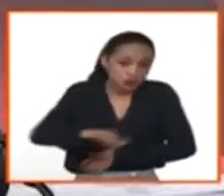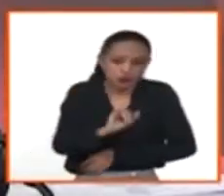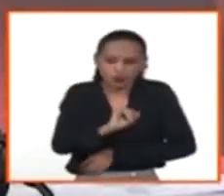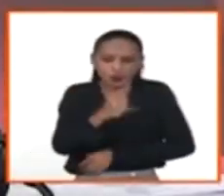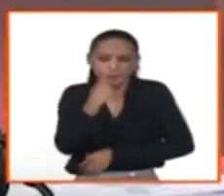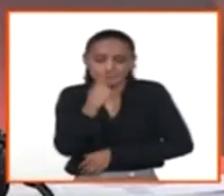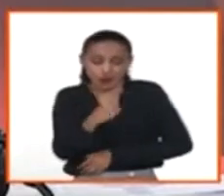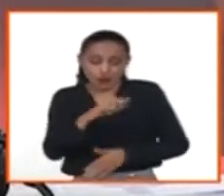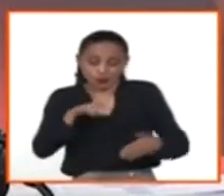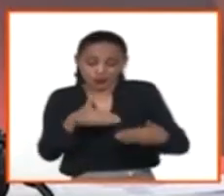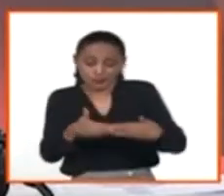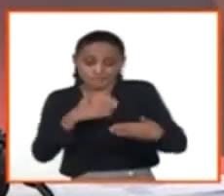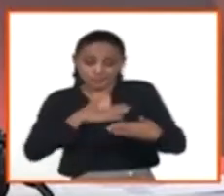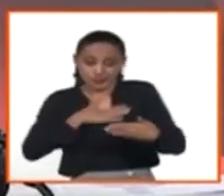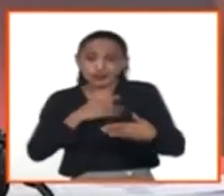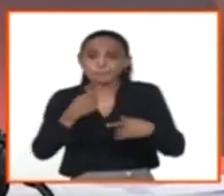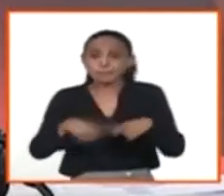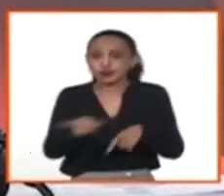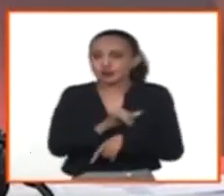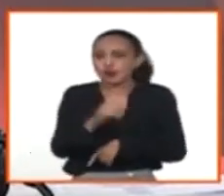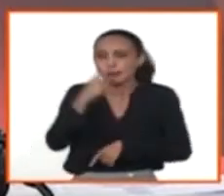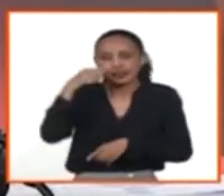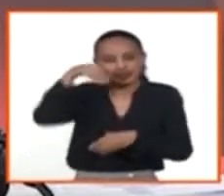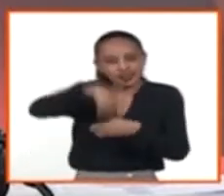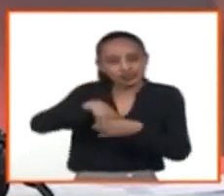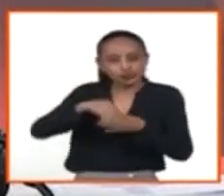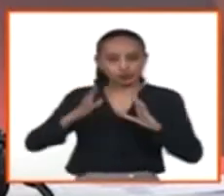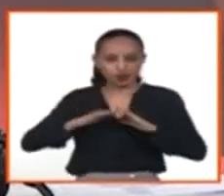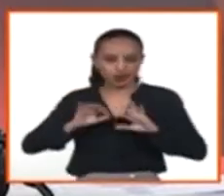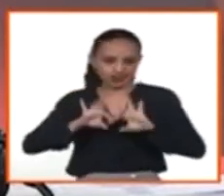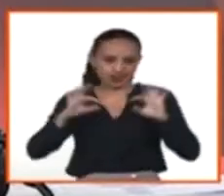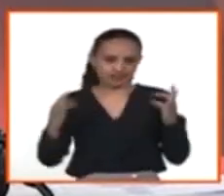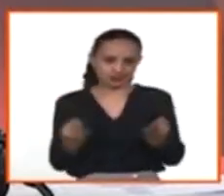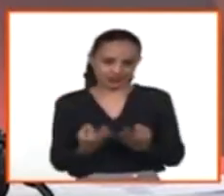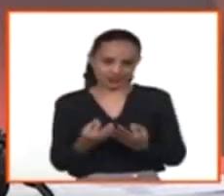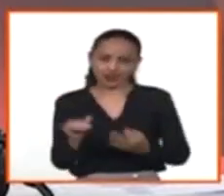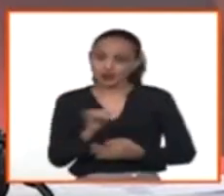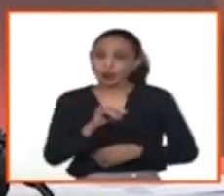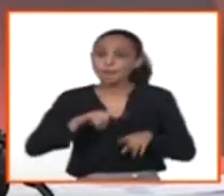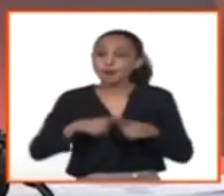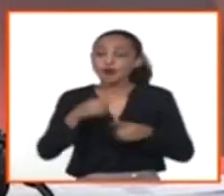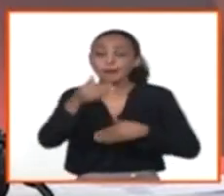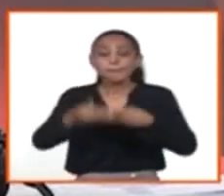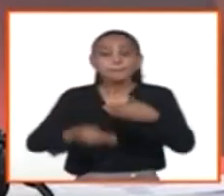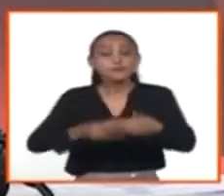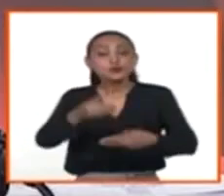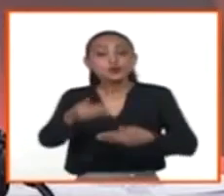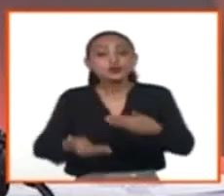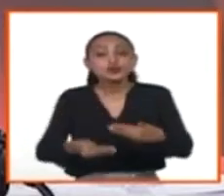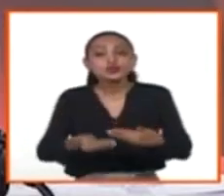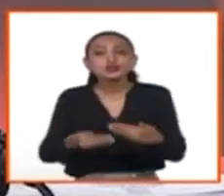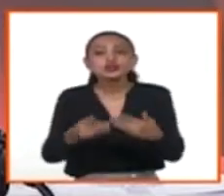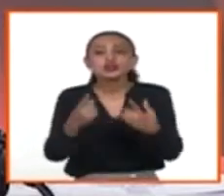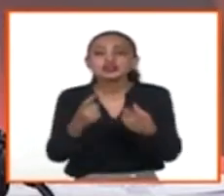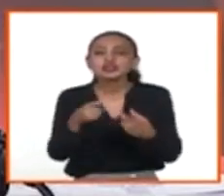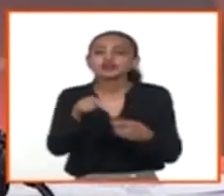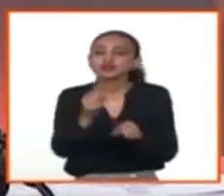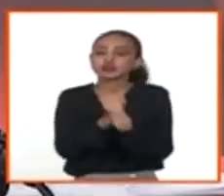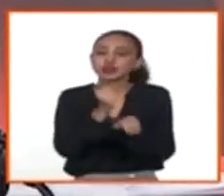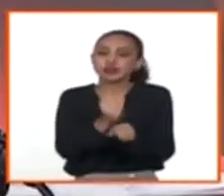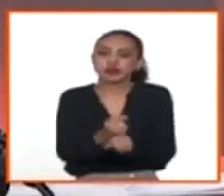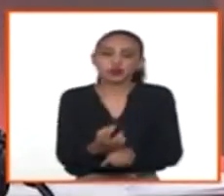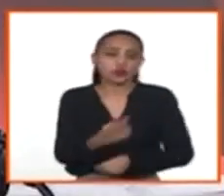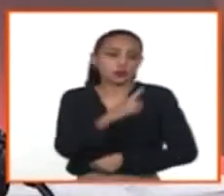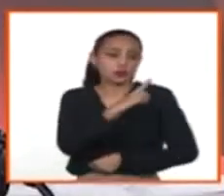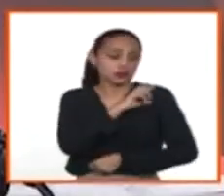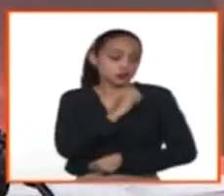también desde la mirada familiar. Porque en todo este proceso tiene que haber una actuación responsable, no solo en la